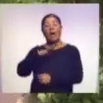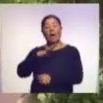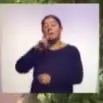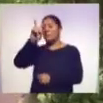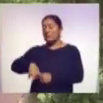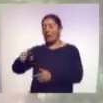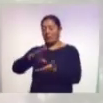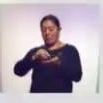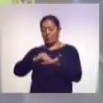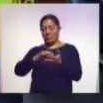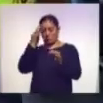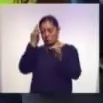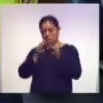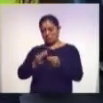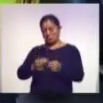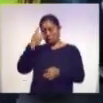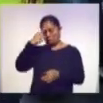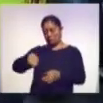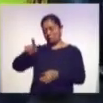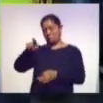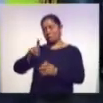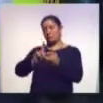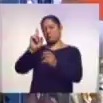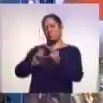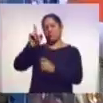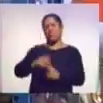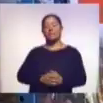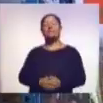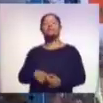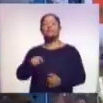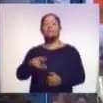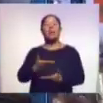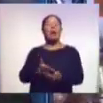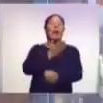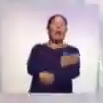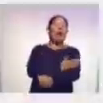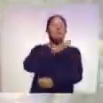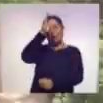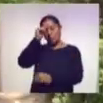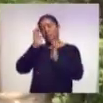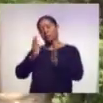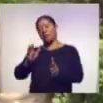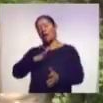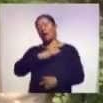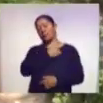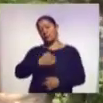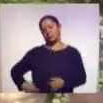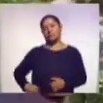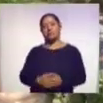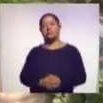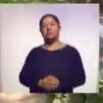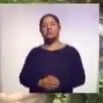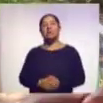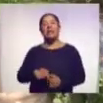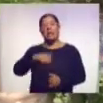documentación correspondiente para la quema. Lo anterior se acordó durante las sesiones de seguridad que se tienen con los municipios. Quedó dentro de los acuerdos, quedó